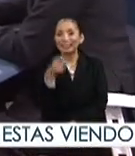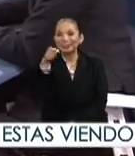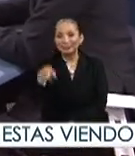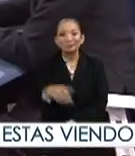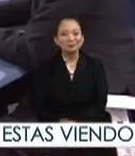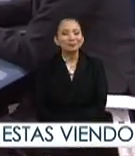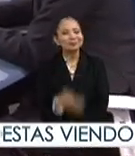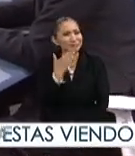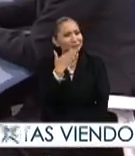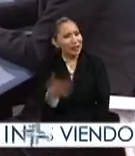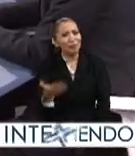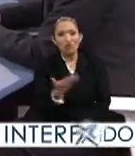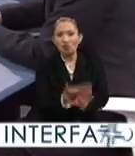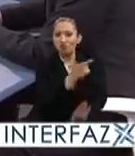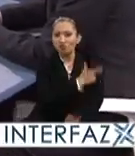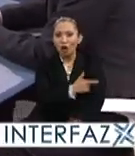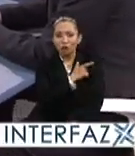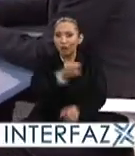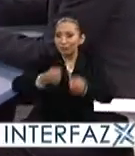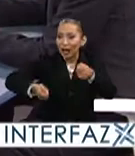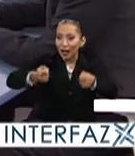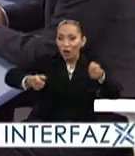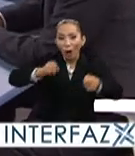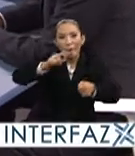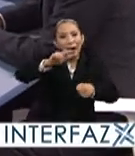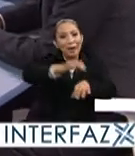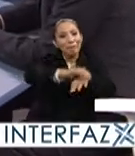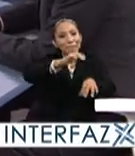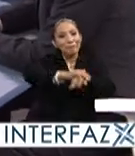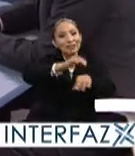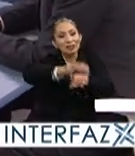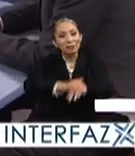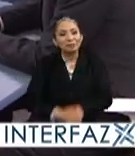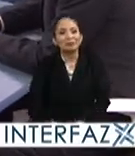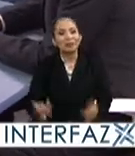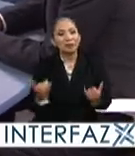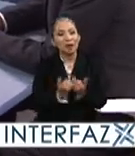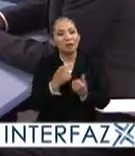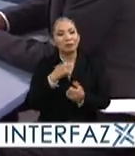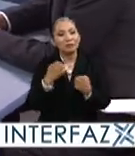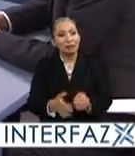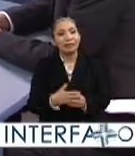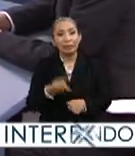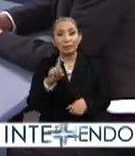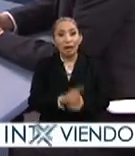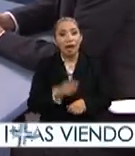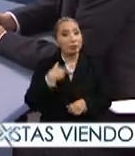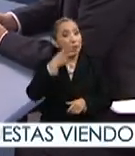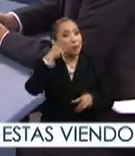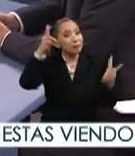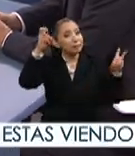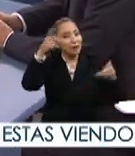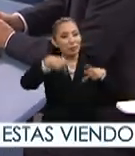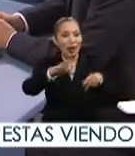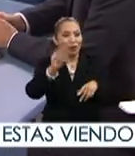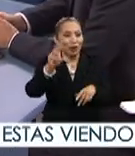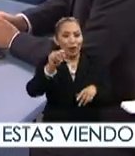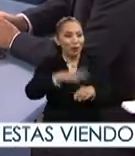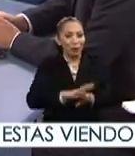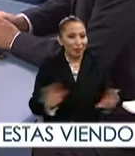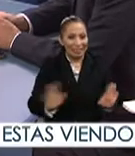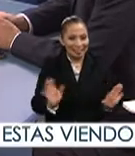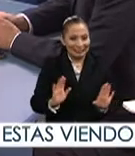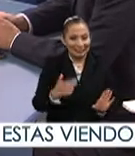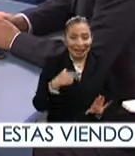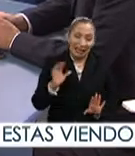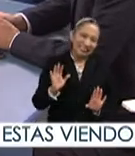tú? Muy bien, con mucho gusto de saludarlos, Omar, amigos de El gusto es nuestro. ¿De qué nos vas a hablar el día de hoy? Vamos a hablar de fútbol. No,